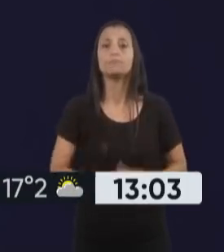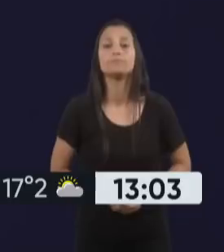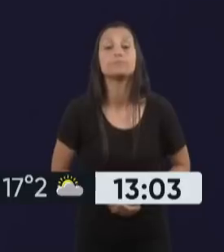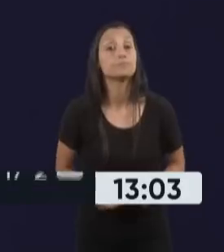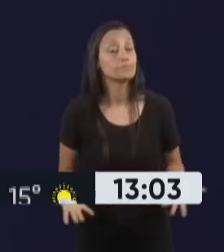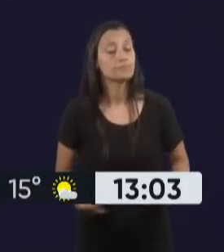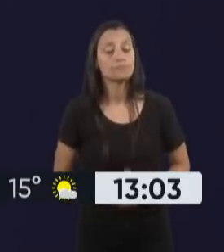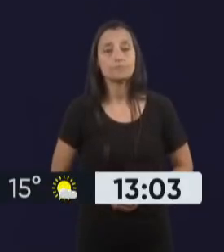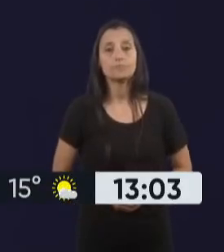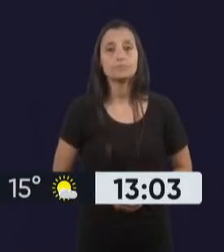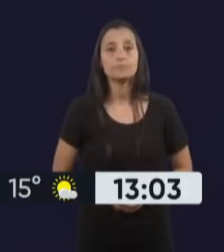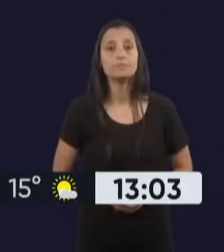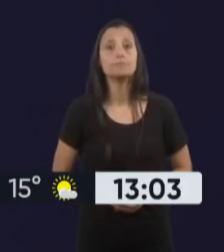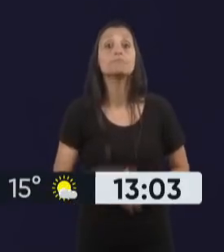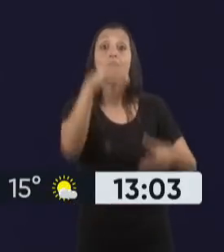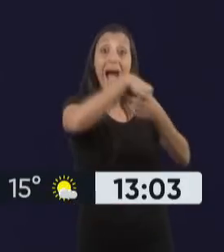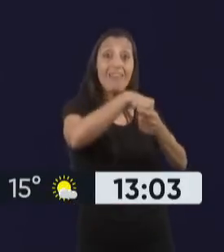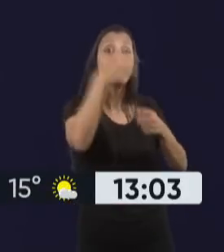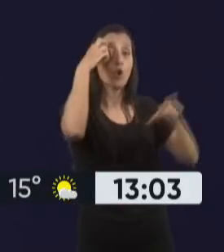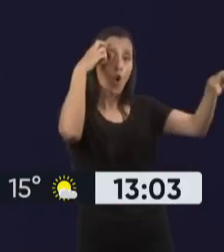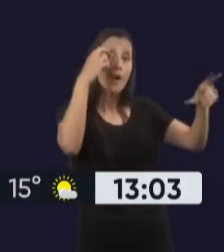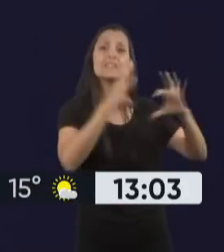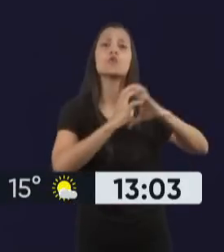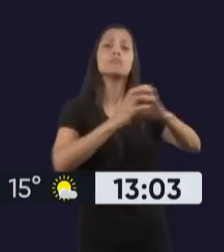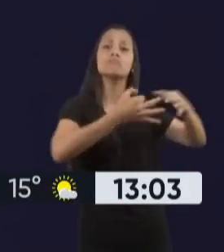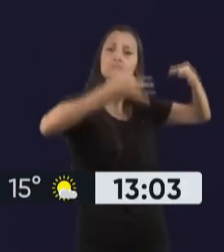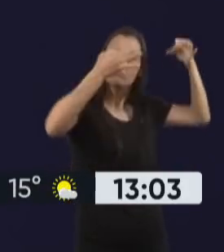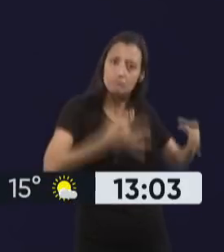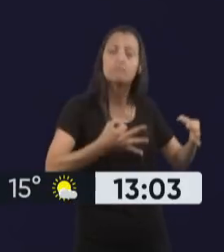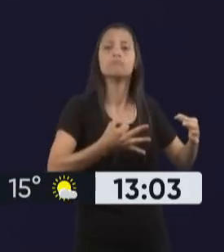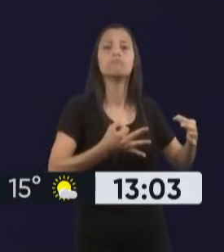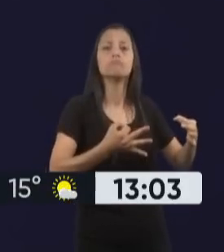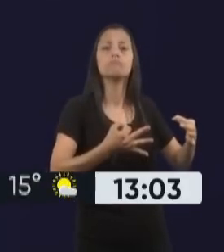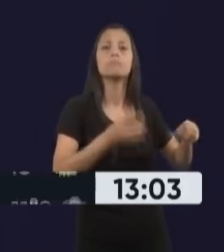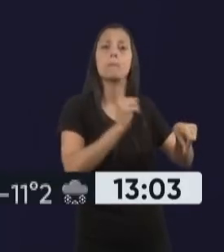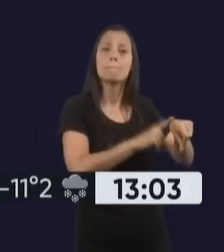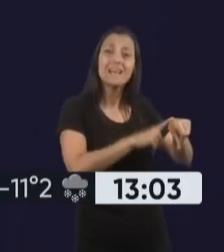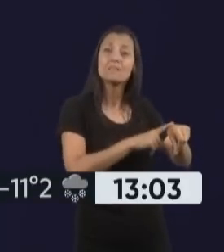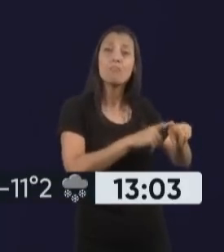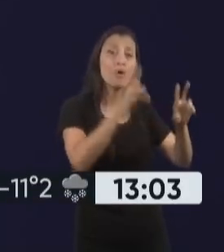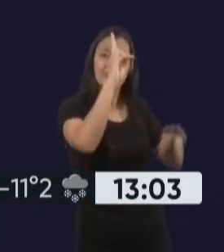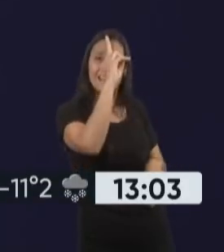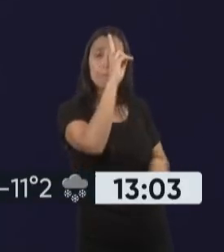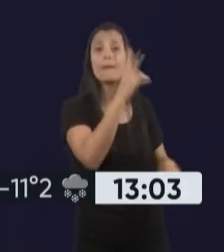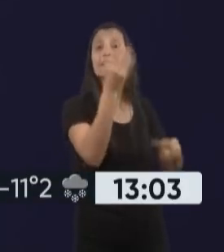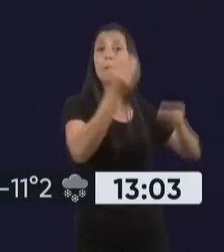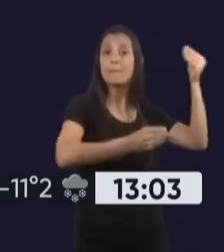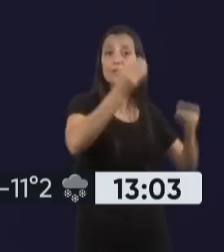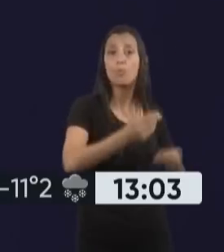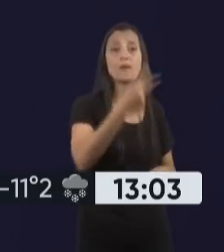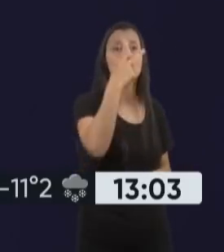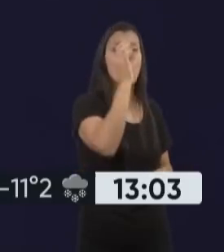marco del Congreso, bien dada y dentro, en este caso, con la oportunidad de hacerlo dentro del presupuesto